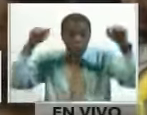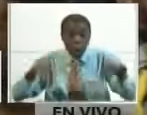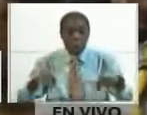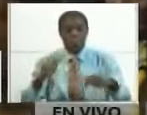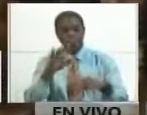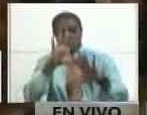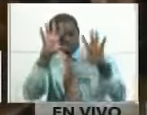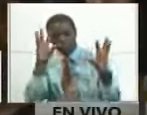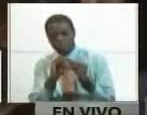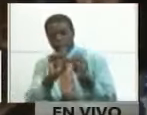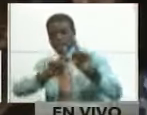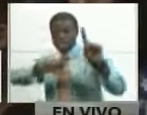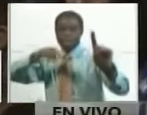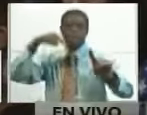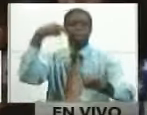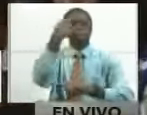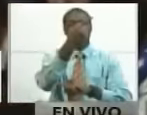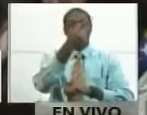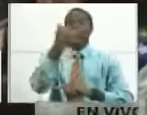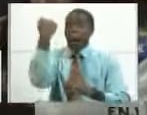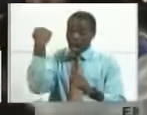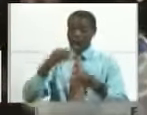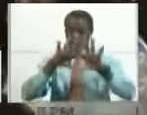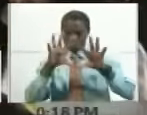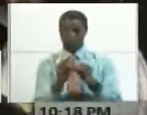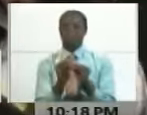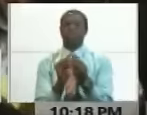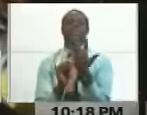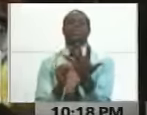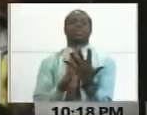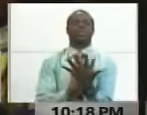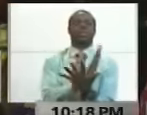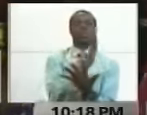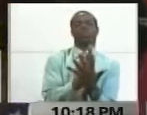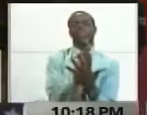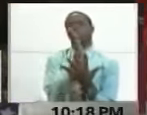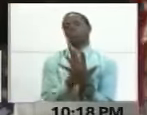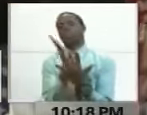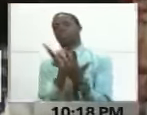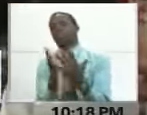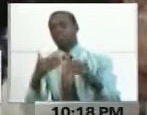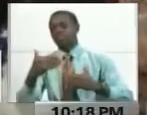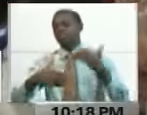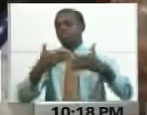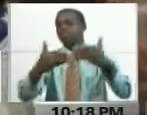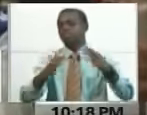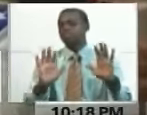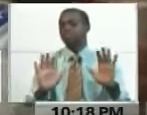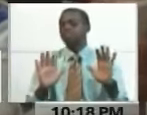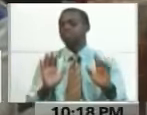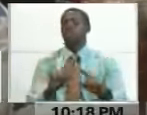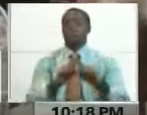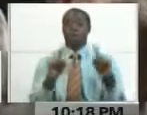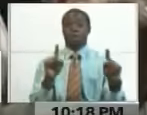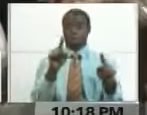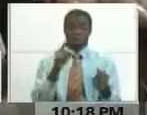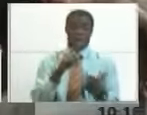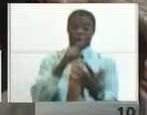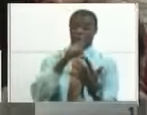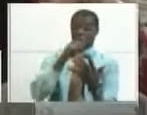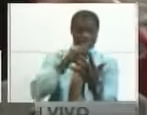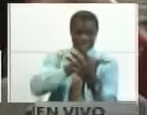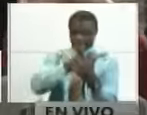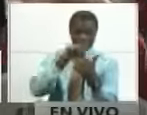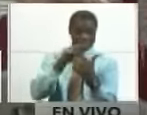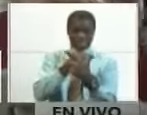importante. 5 líneas fundamentales he lanzado, ¿no? Pero hay 2 tareas vitales.